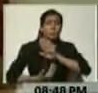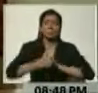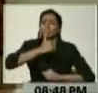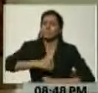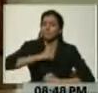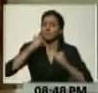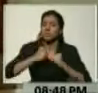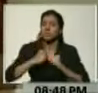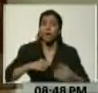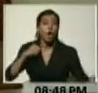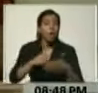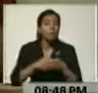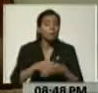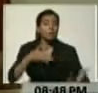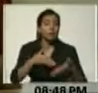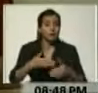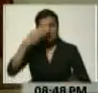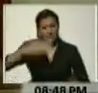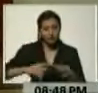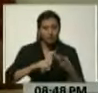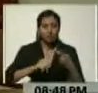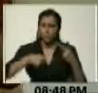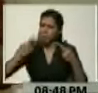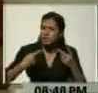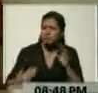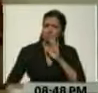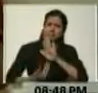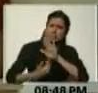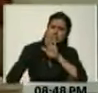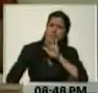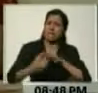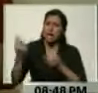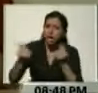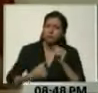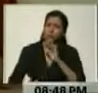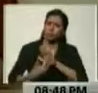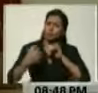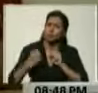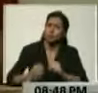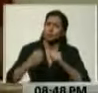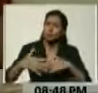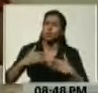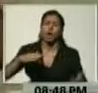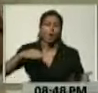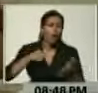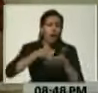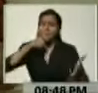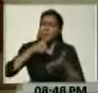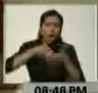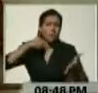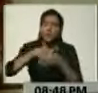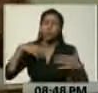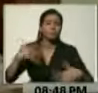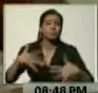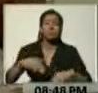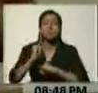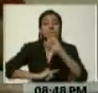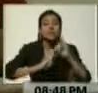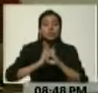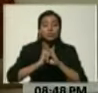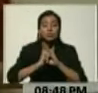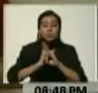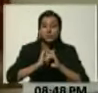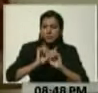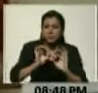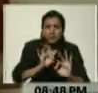Golpe militar, golpe político, golpe económico, golpe mediático, golpe internacional,